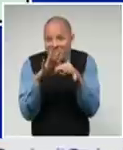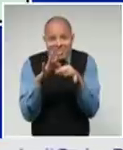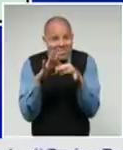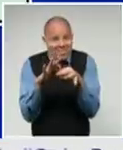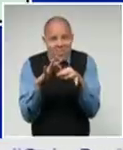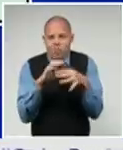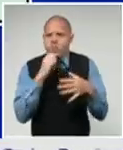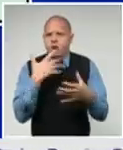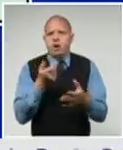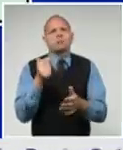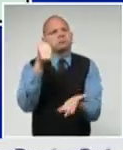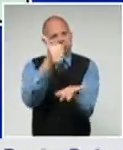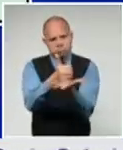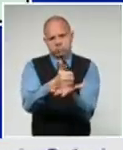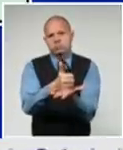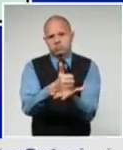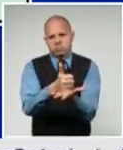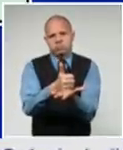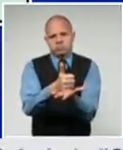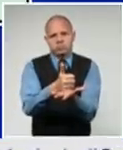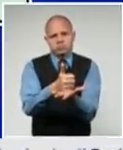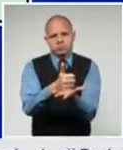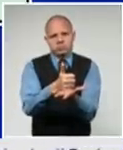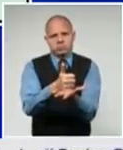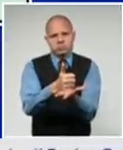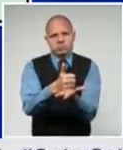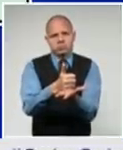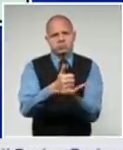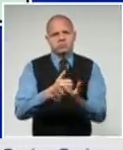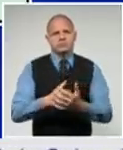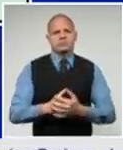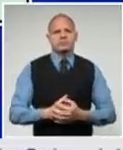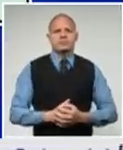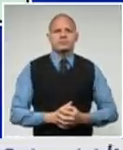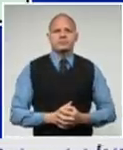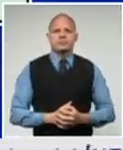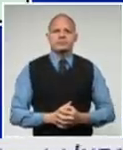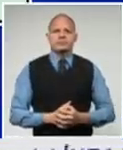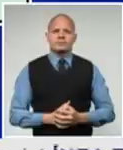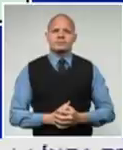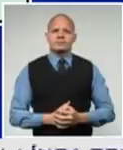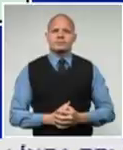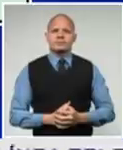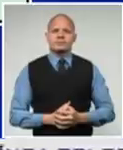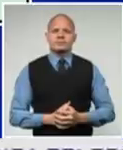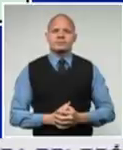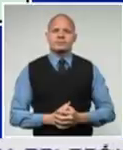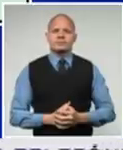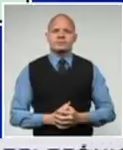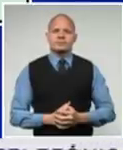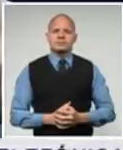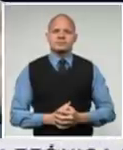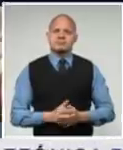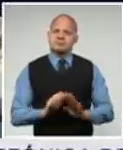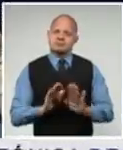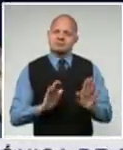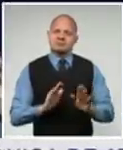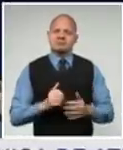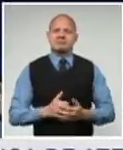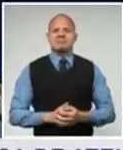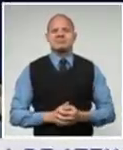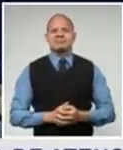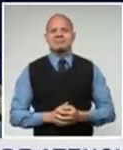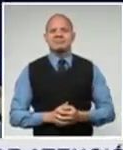casos está en el municipio de Ciego de Ávila. Bueno, gracias, Lilian. Ahí